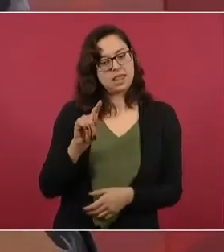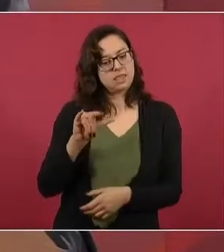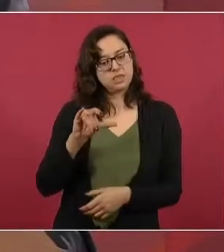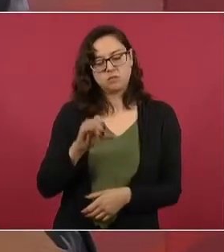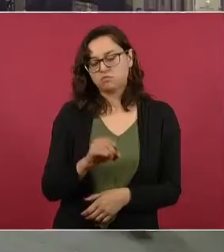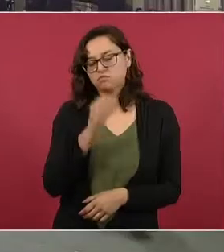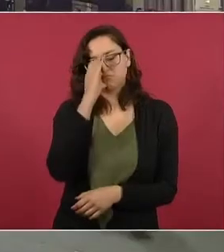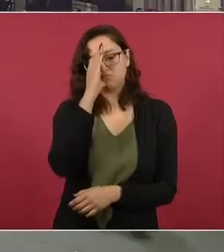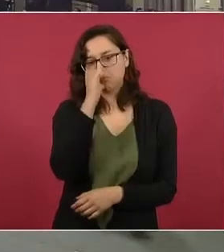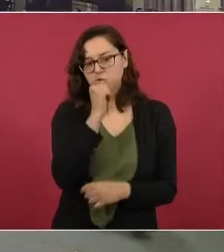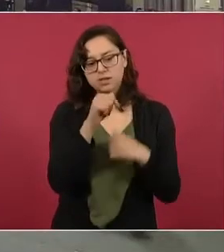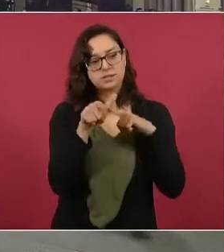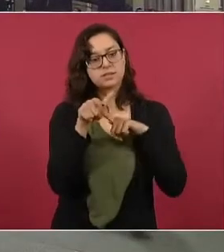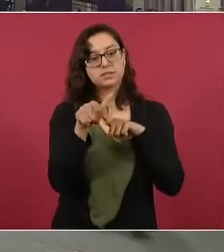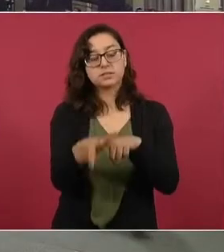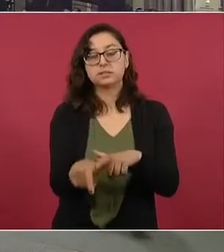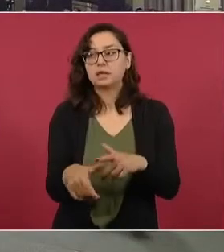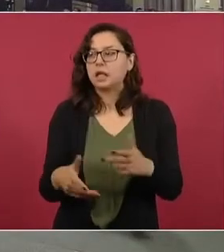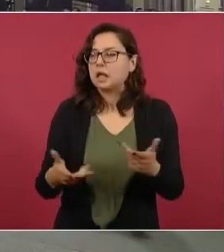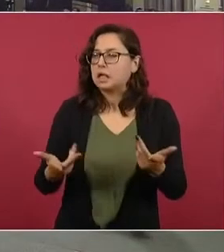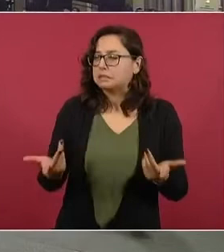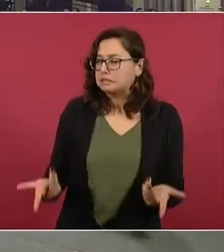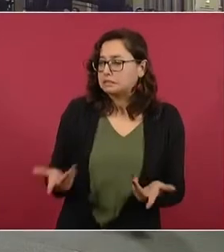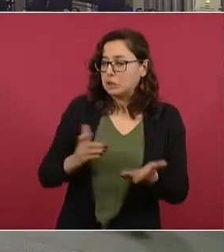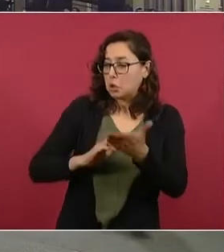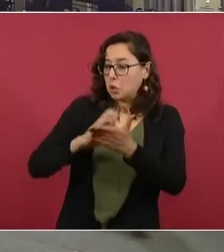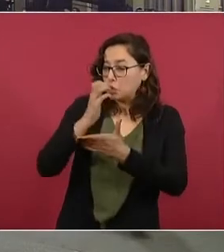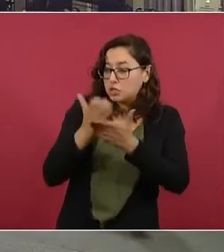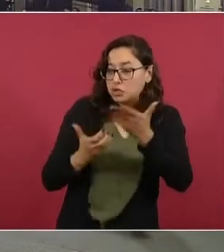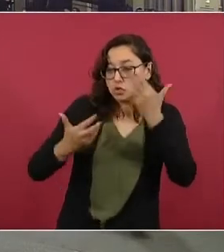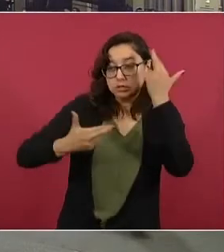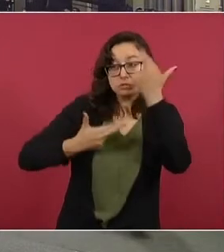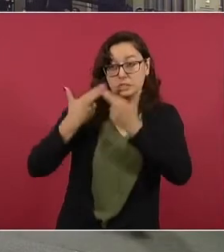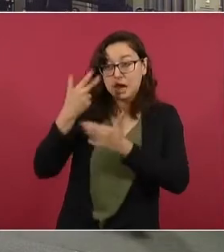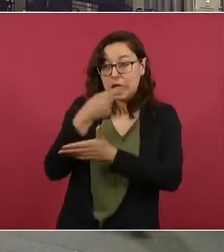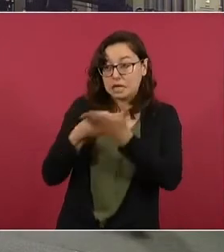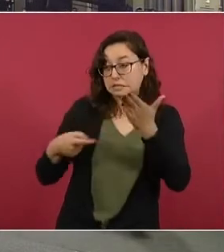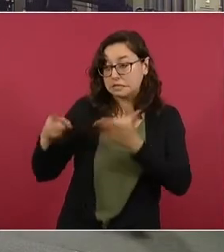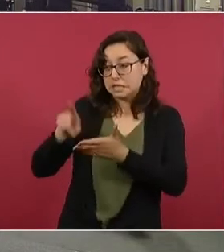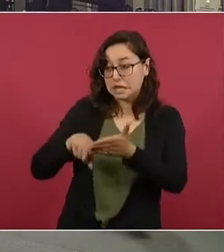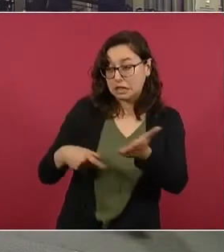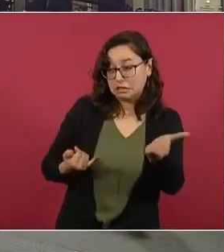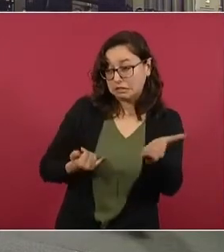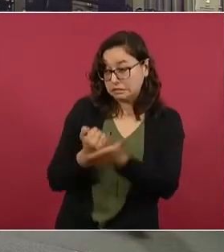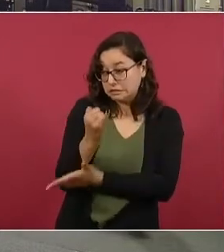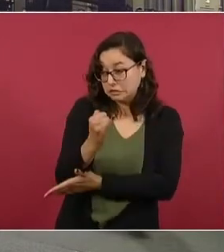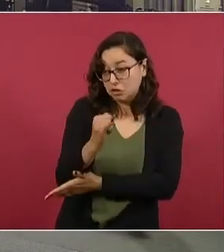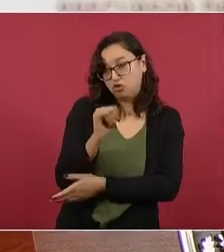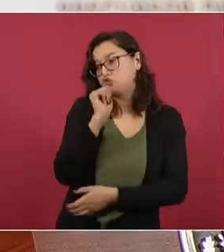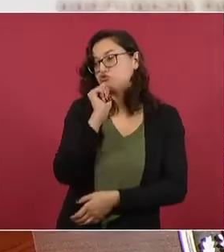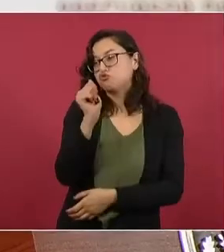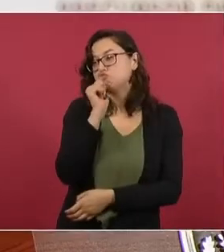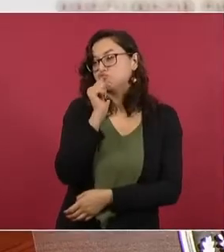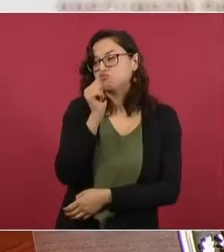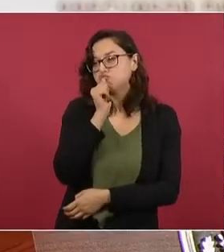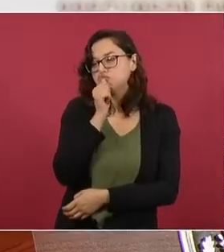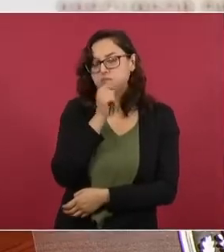Entonces, ¿se van a revisar esos contratos? O sea, ¿no está decidido si se cancelan? Sí, se van a revisar todos los